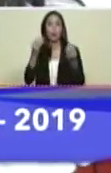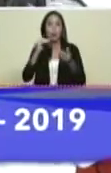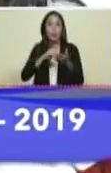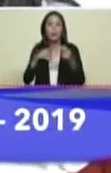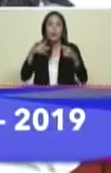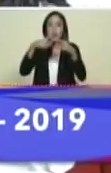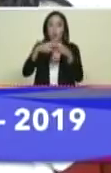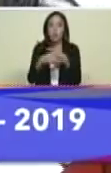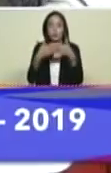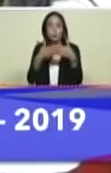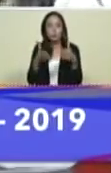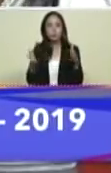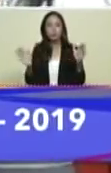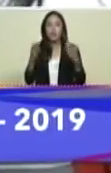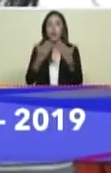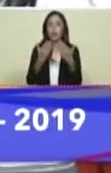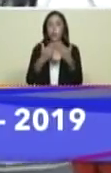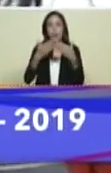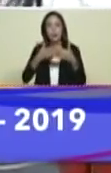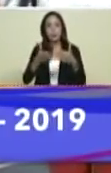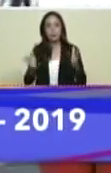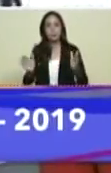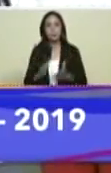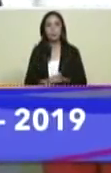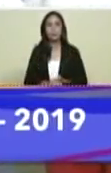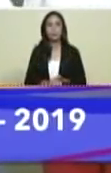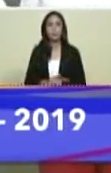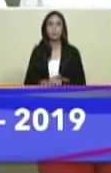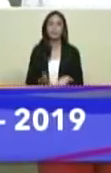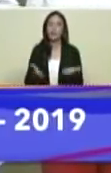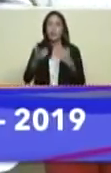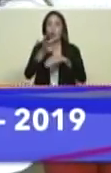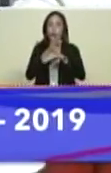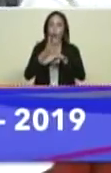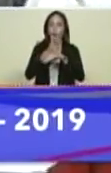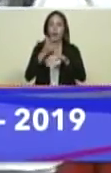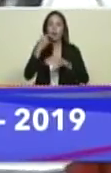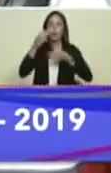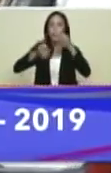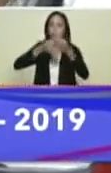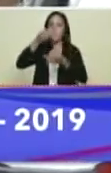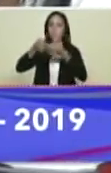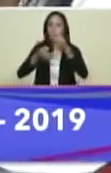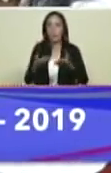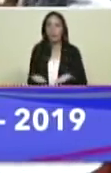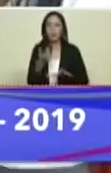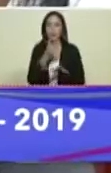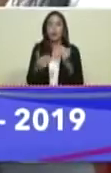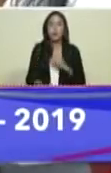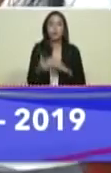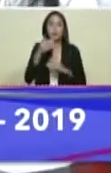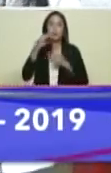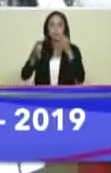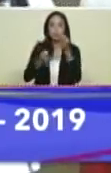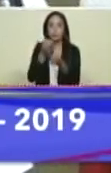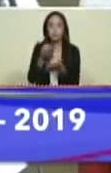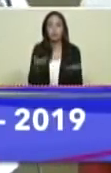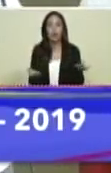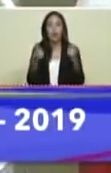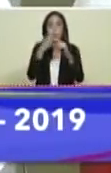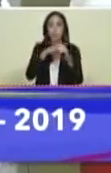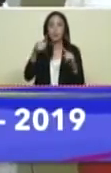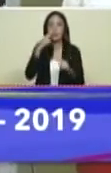y la apertura de esta unidad escolar, que ya el gobernador de Miranda le dará muchos detalles relevantes de lo que significa la